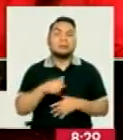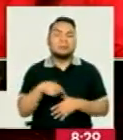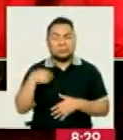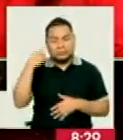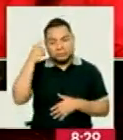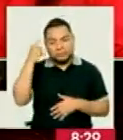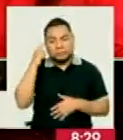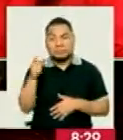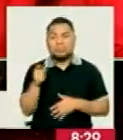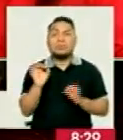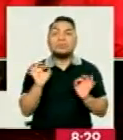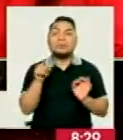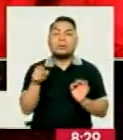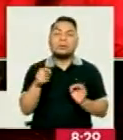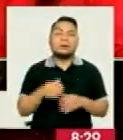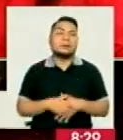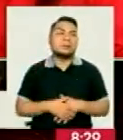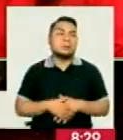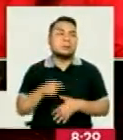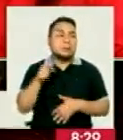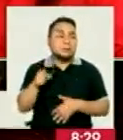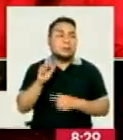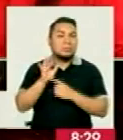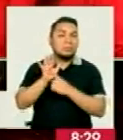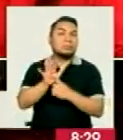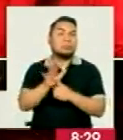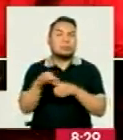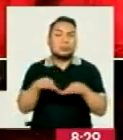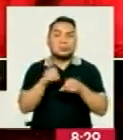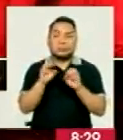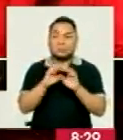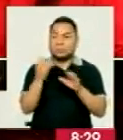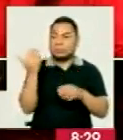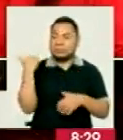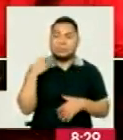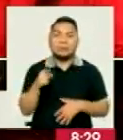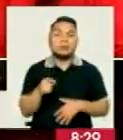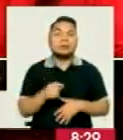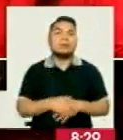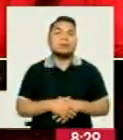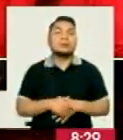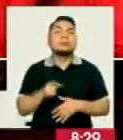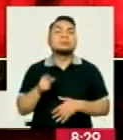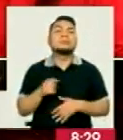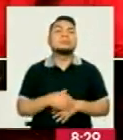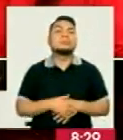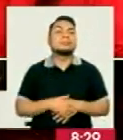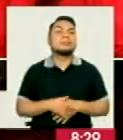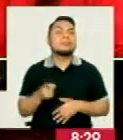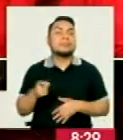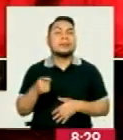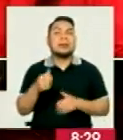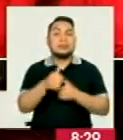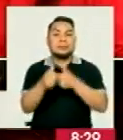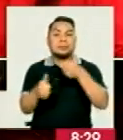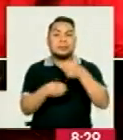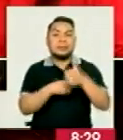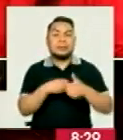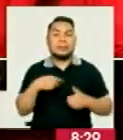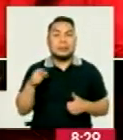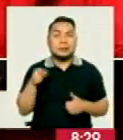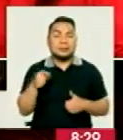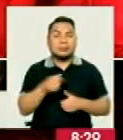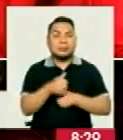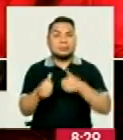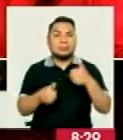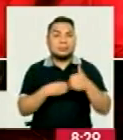mente lo que acaba de suceder, esta presentación que ha hecho hace algunos días la vicepresidenta, la ministra